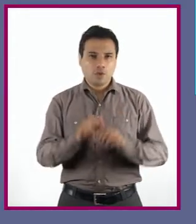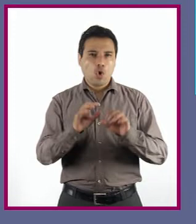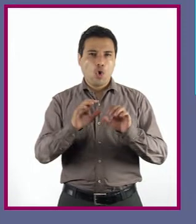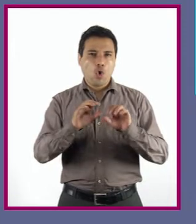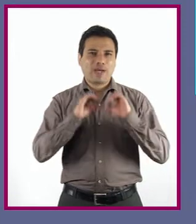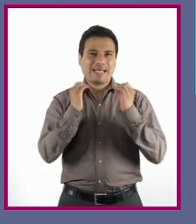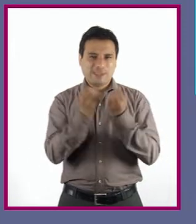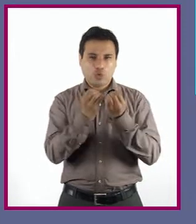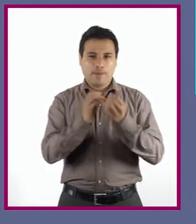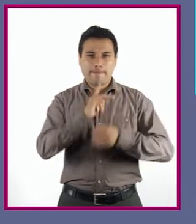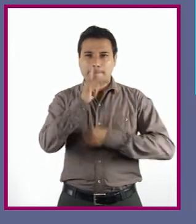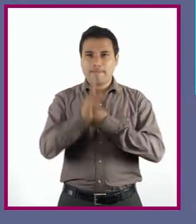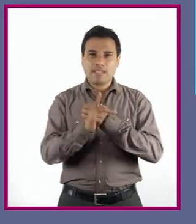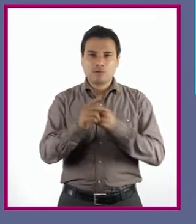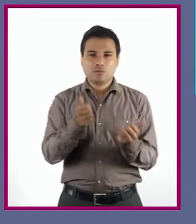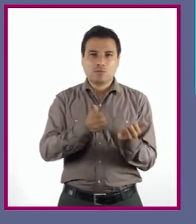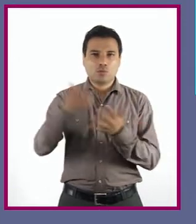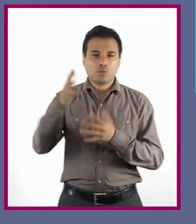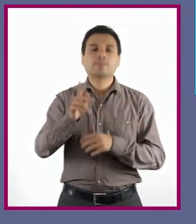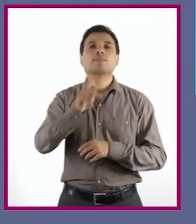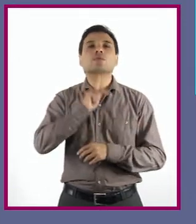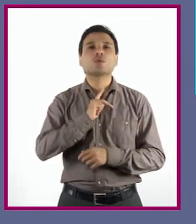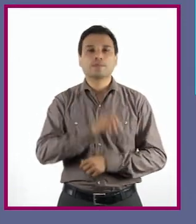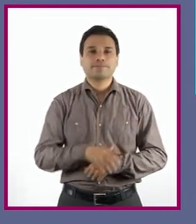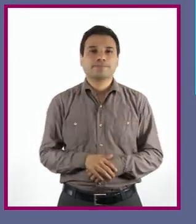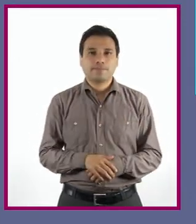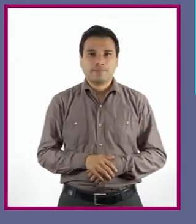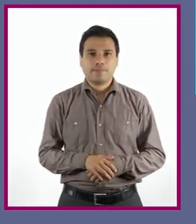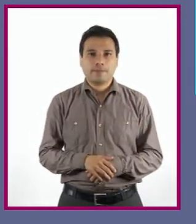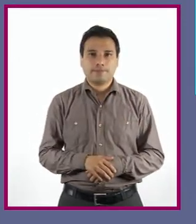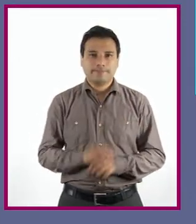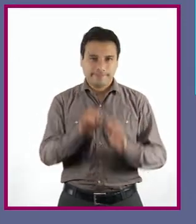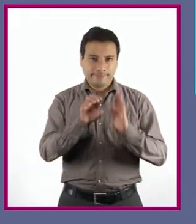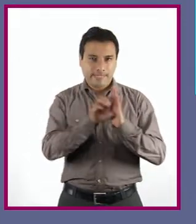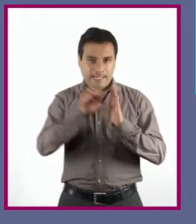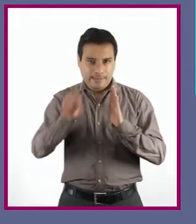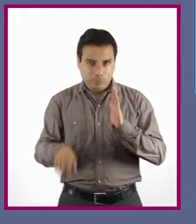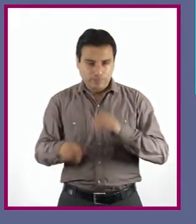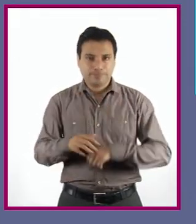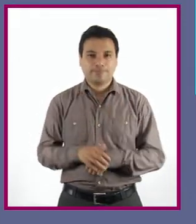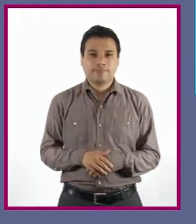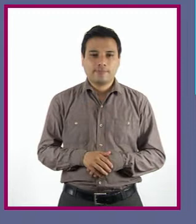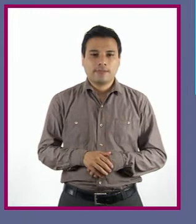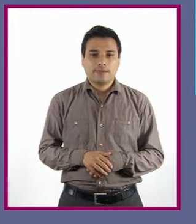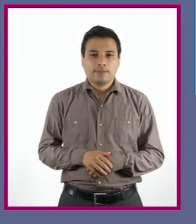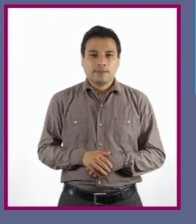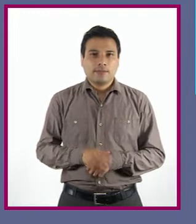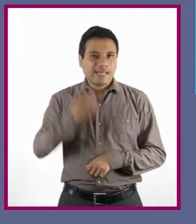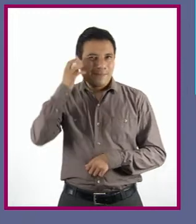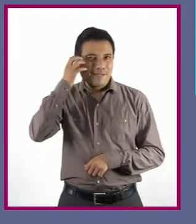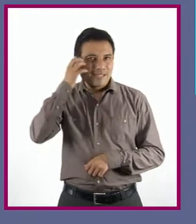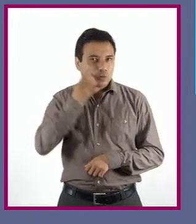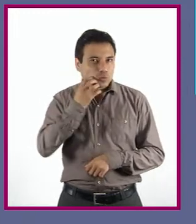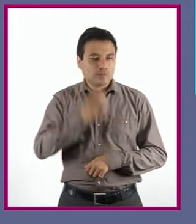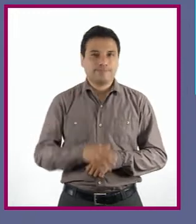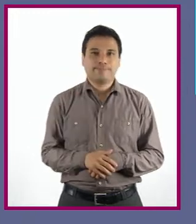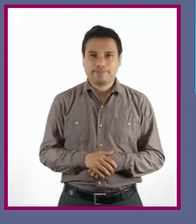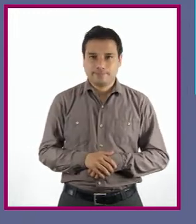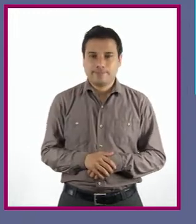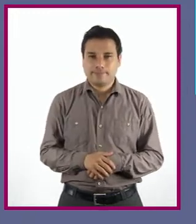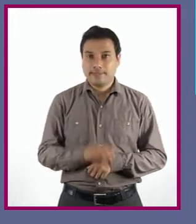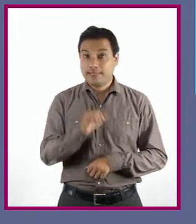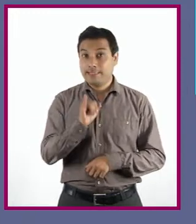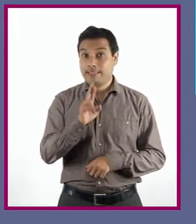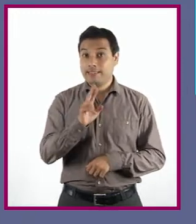de Países Exportadores de Petróleo, como Arabia Saudita, Emiratos Árabes Unidos,